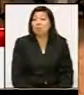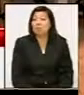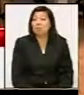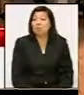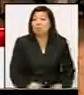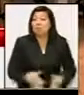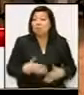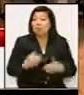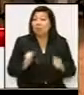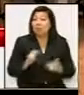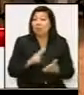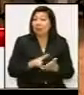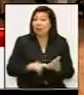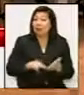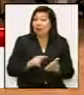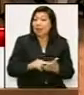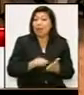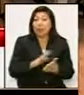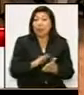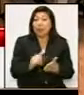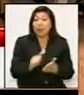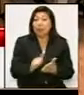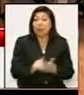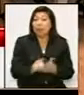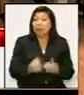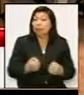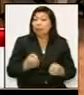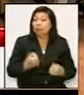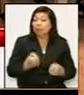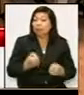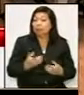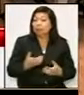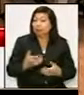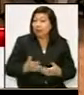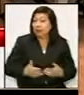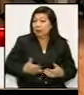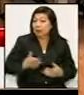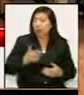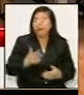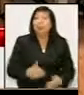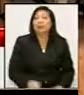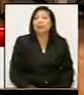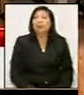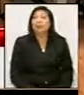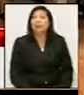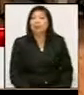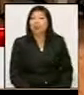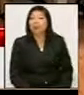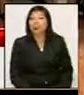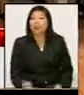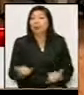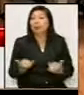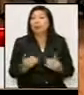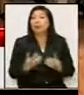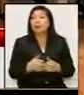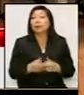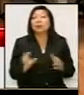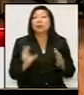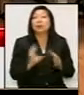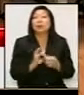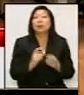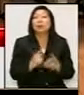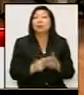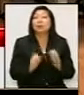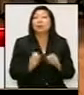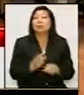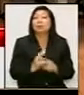se puede alquilar todo el servicio del transporte ferroviario a esta empresa vinculada, porque pues si